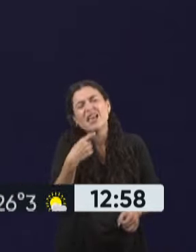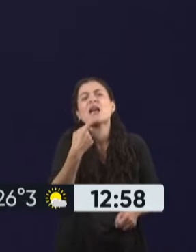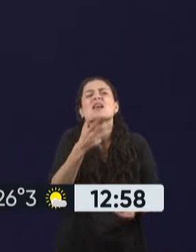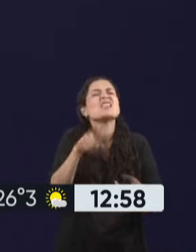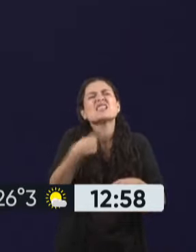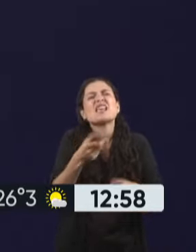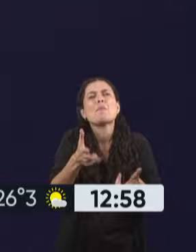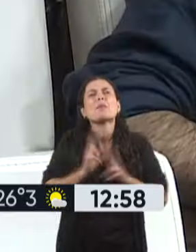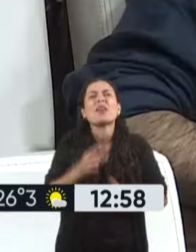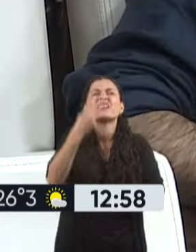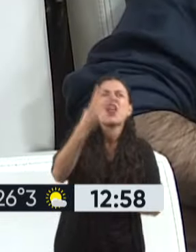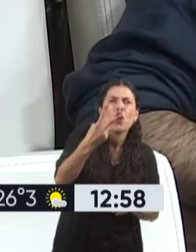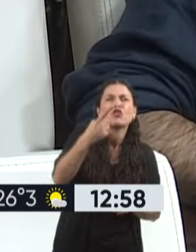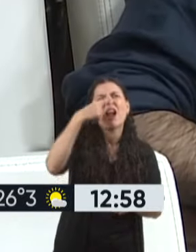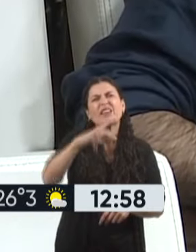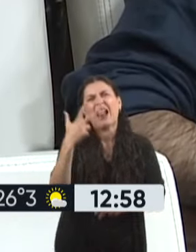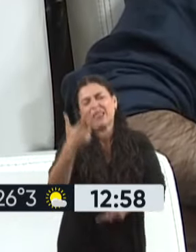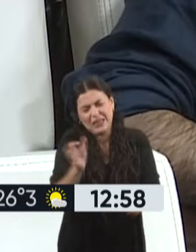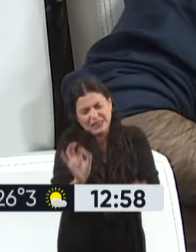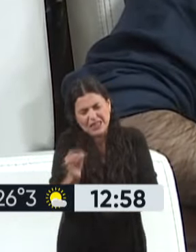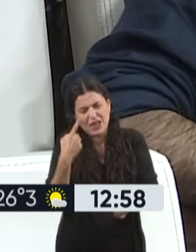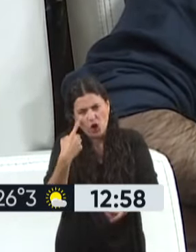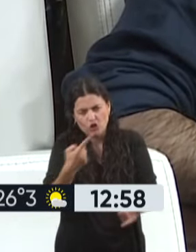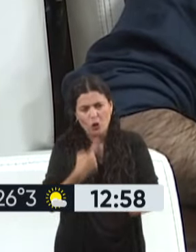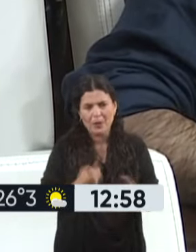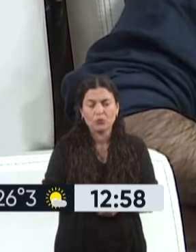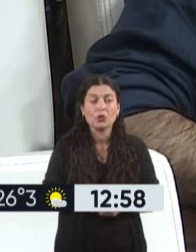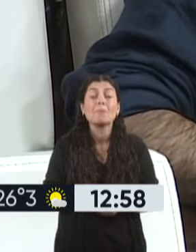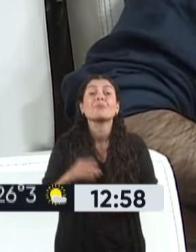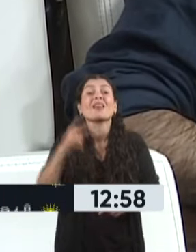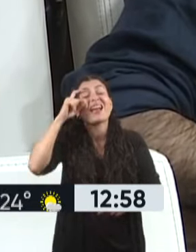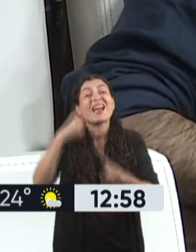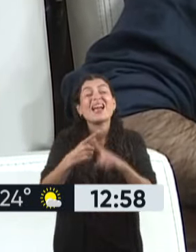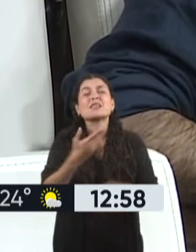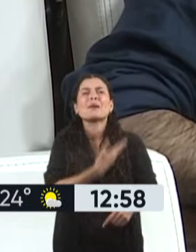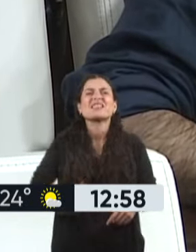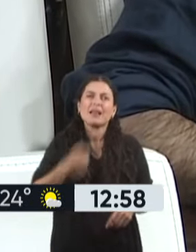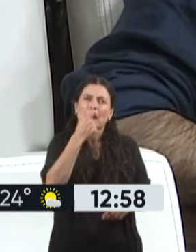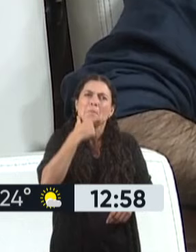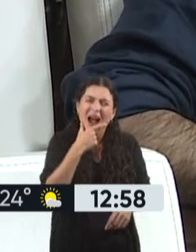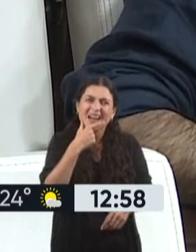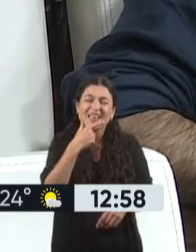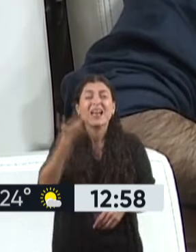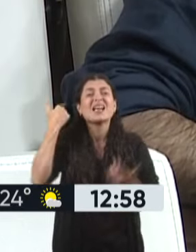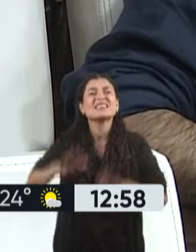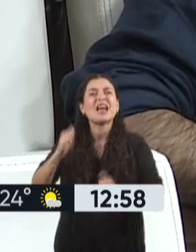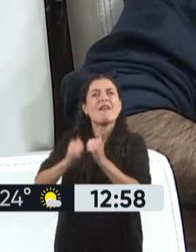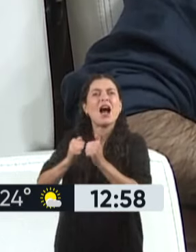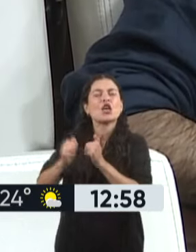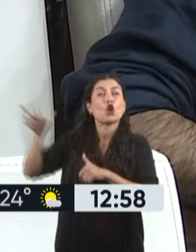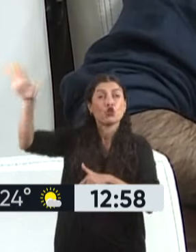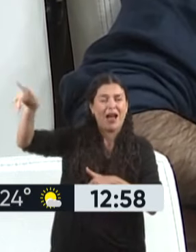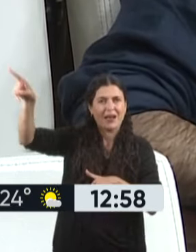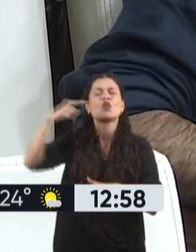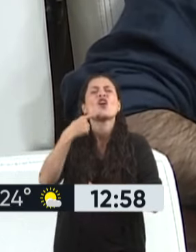que Y la última, Mauricio Macri habló hace minutos en Rosario, calificó como hecho grave lo vinculado